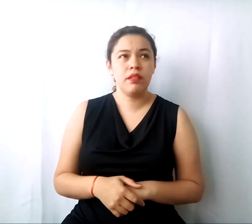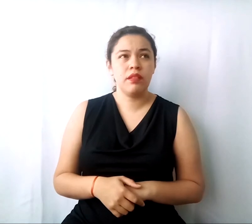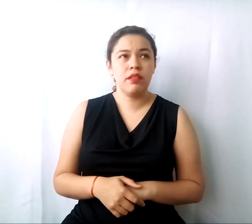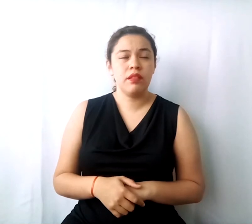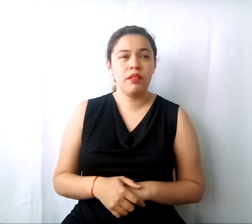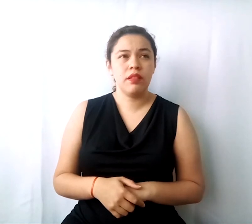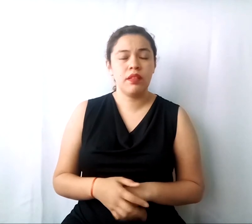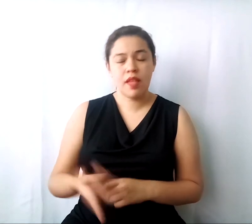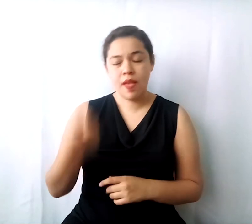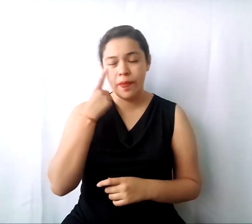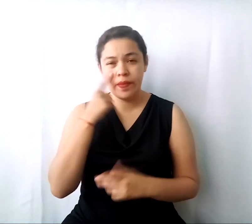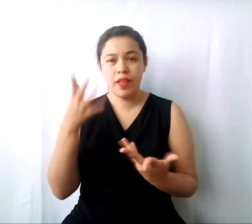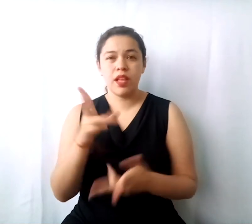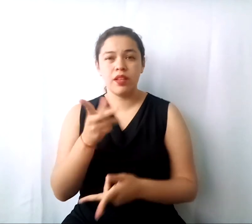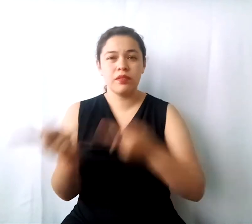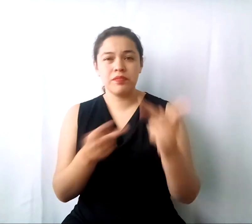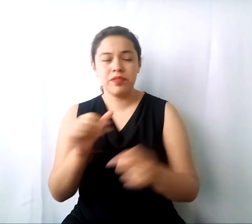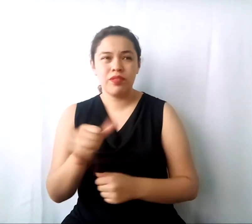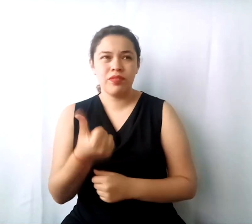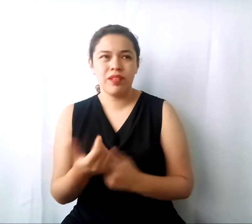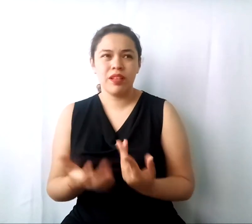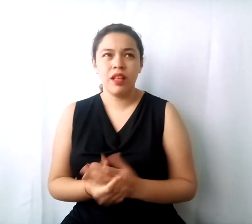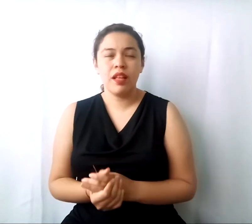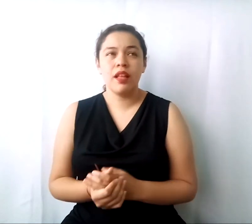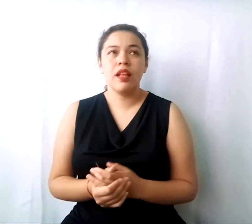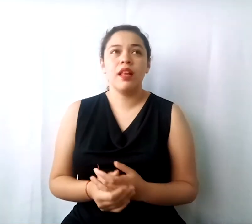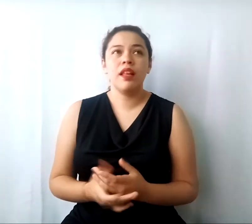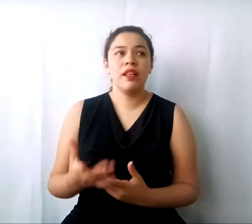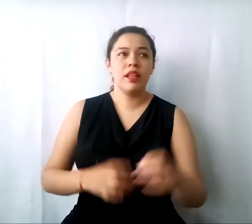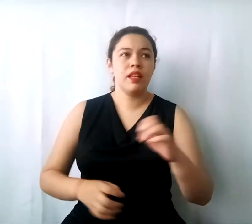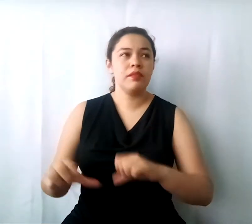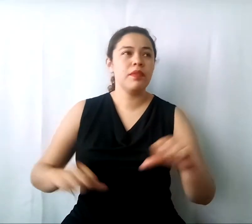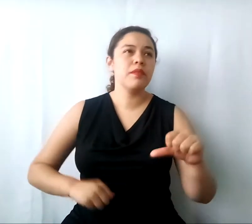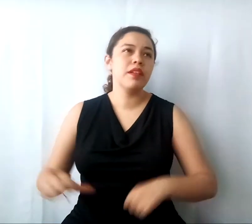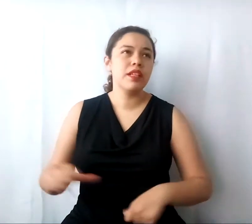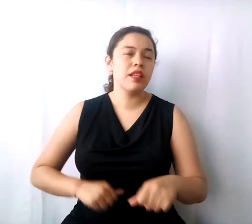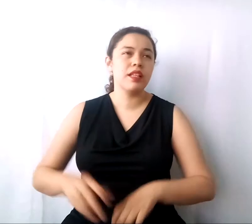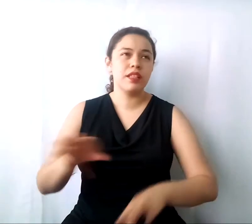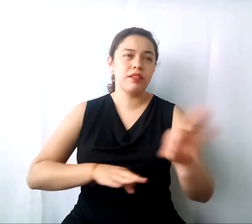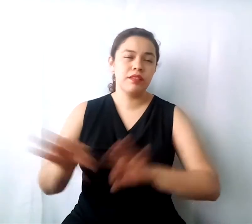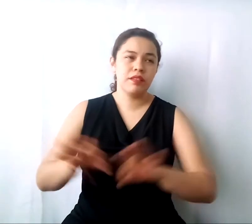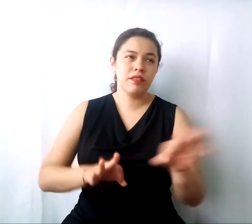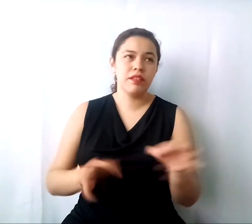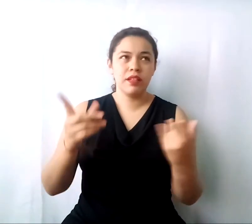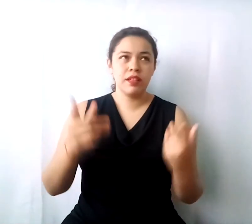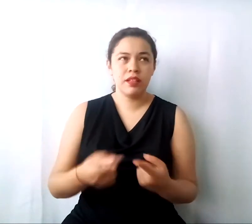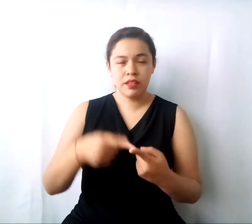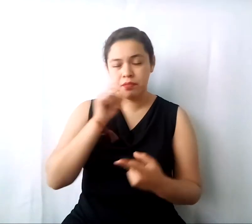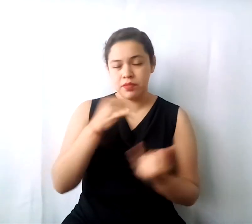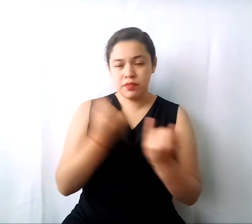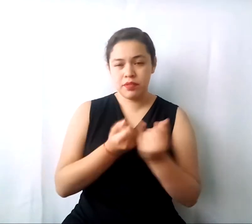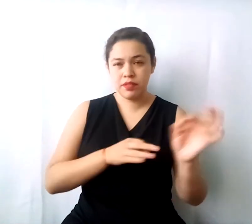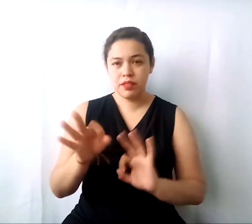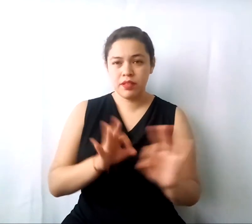a ver, pero aquí viene otra pregunta. Aunque esté en actividad empresarial y no tenga trabajadores, ya que él mismo hace el trabajo. Ah, bueno, aquí